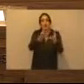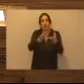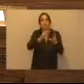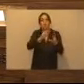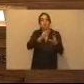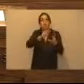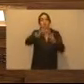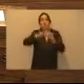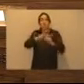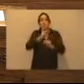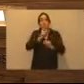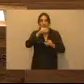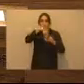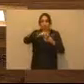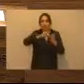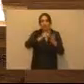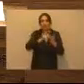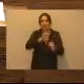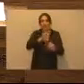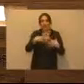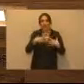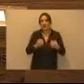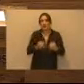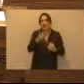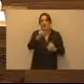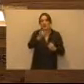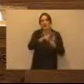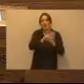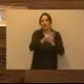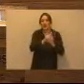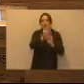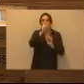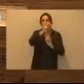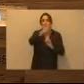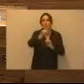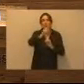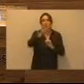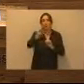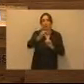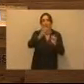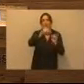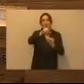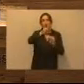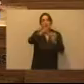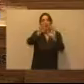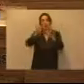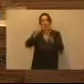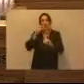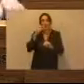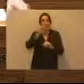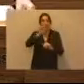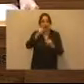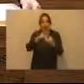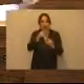espera en el Sistema Nacional de Salud, y en el Decreto del año 2011, el 1039 de 15 de junio, por el que se establecen